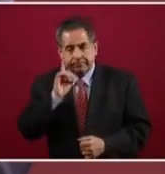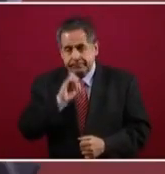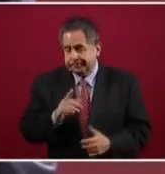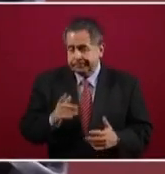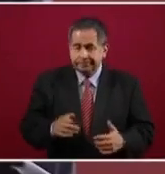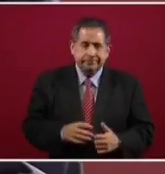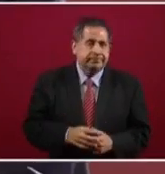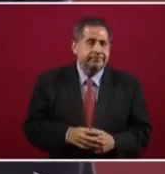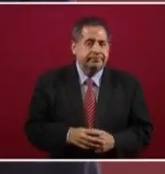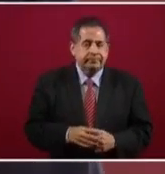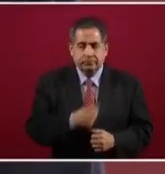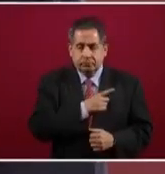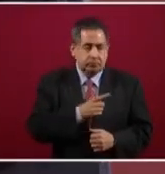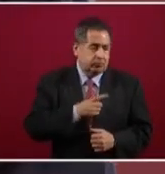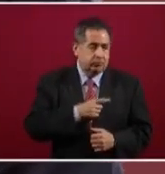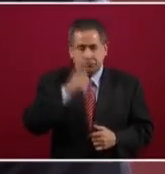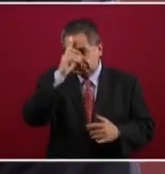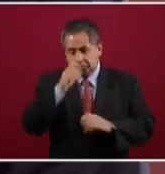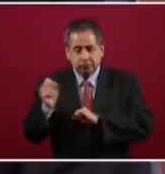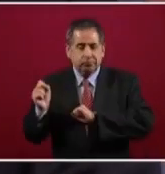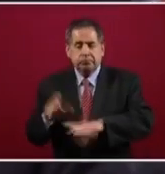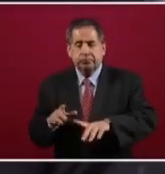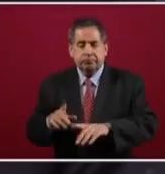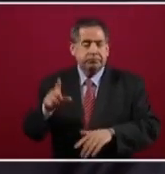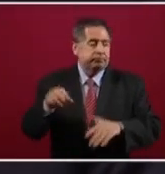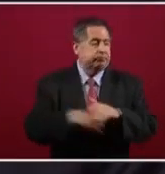mujeres solas, abandonadas.